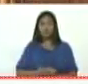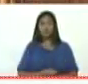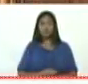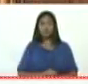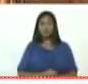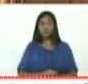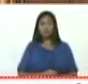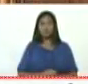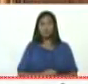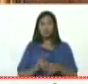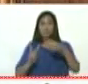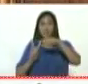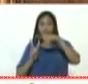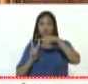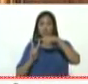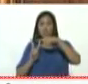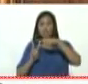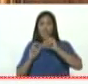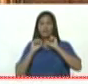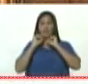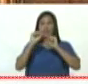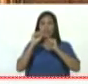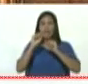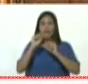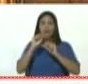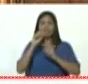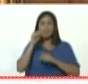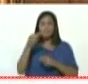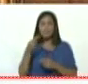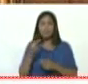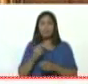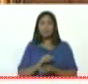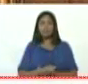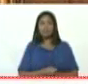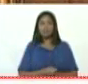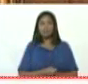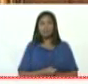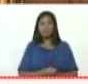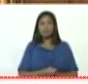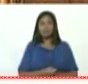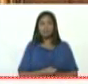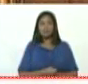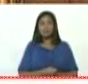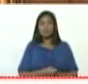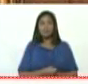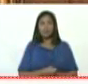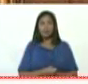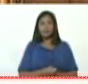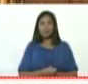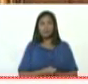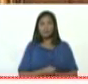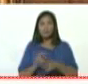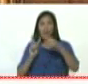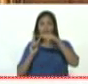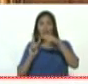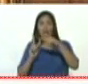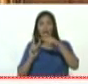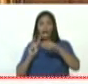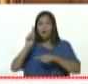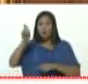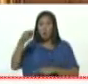Y venezolana de televisión le tiene que ganar en el rating, rating, ¿qué llaman? Rating. A Globovisión.